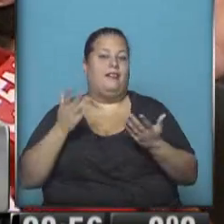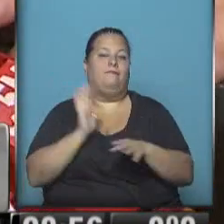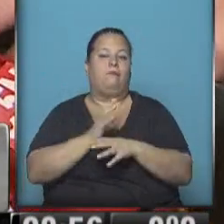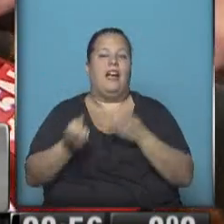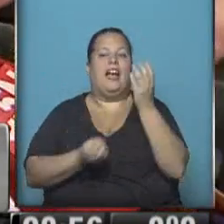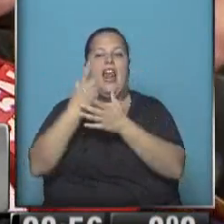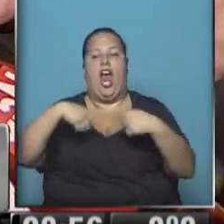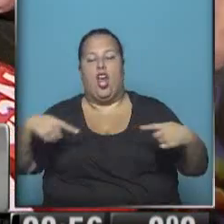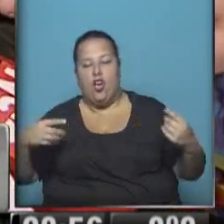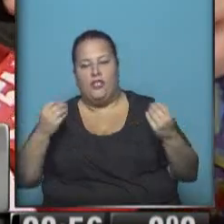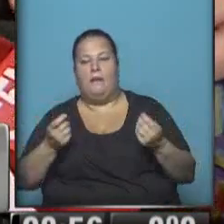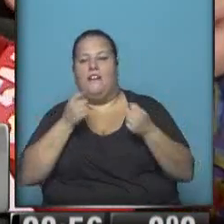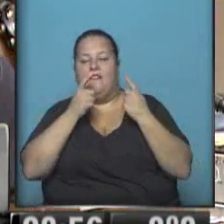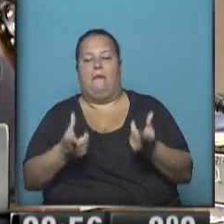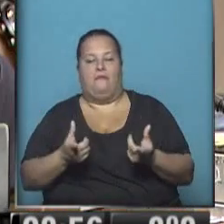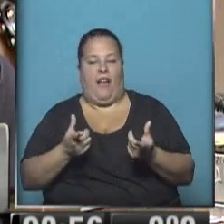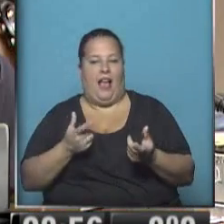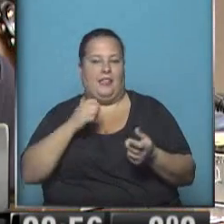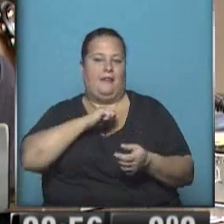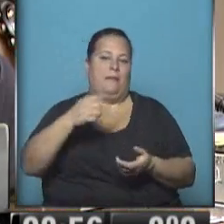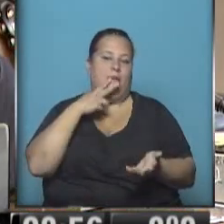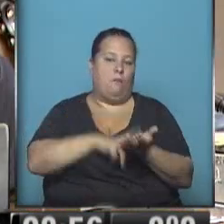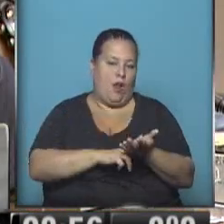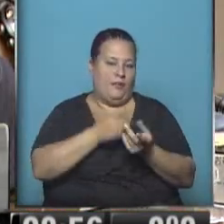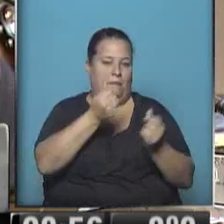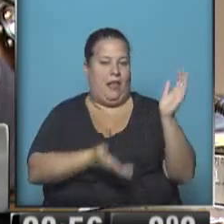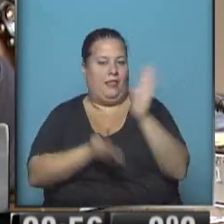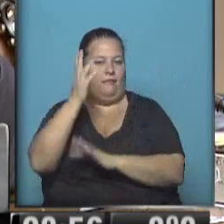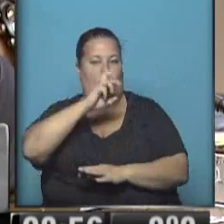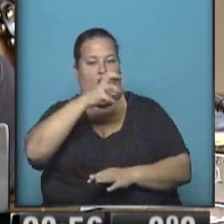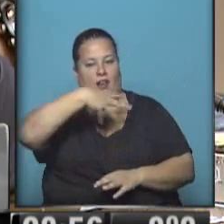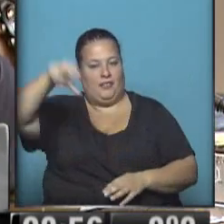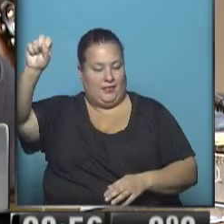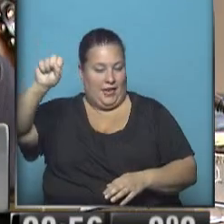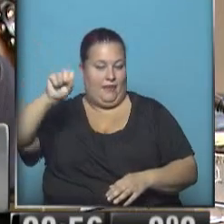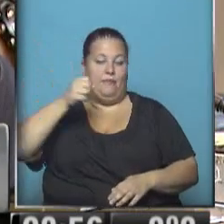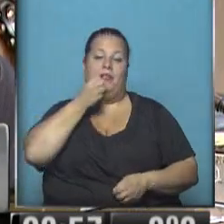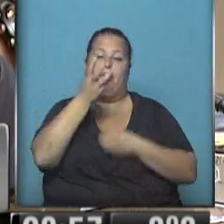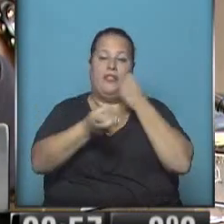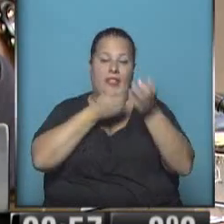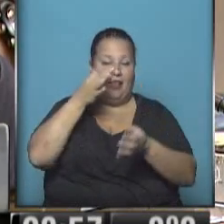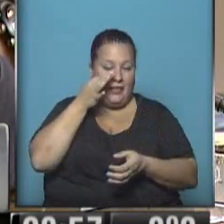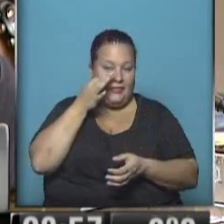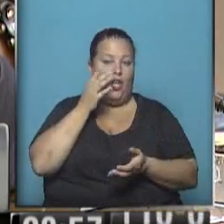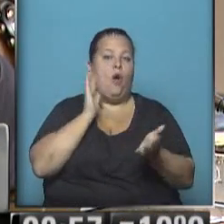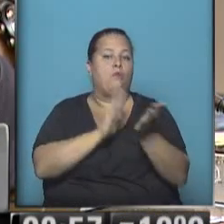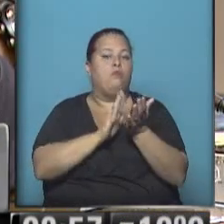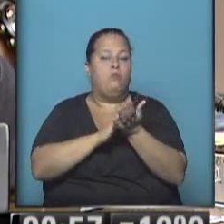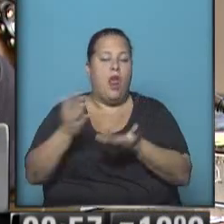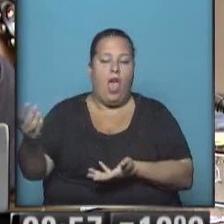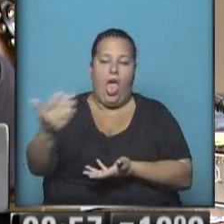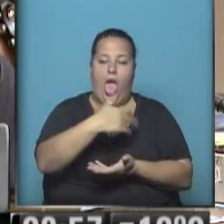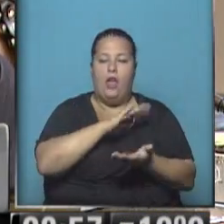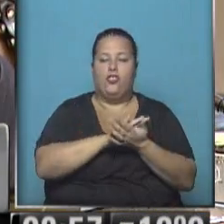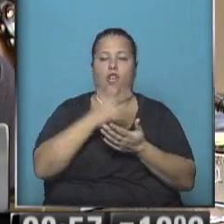de crear instrumentos que faciliten la evasión fiscal y la salida de divisas y los testimonios y pruebas recogidas de los